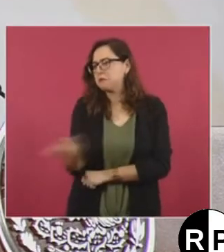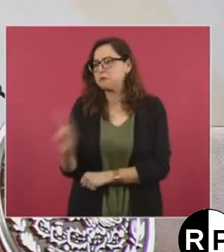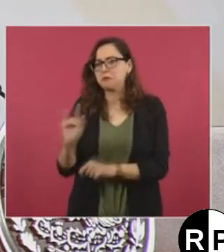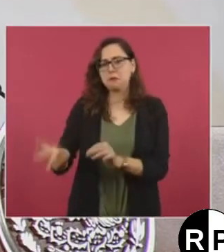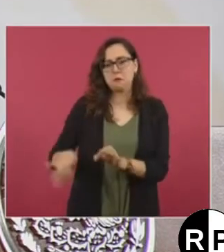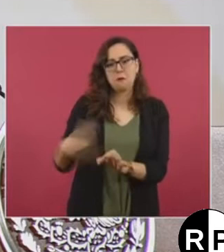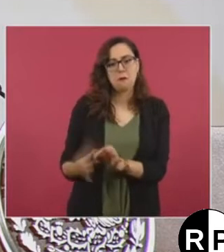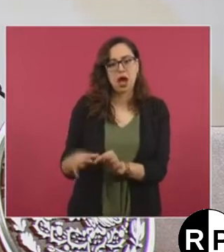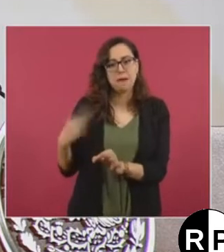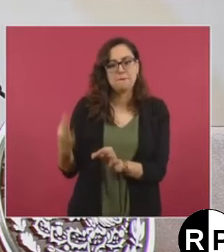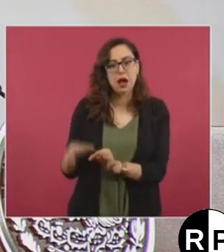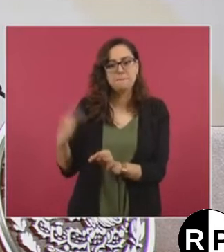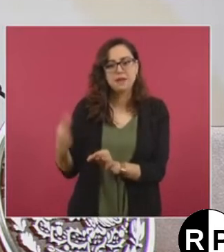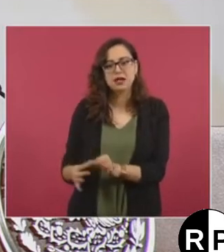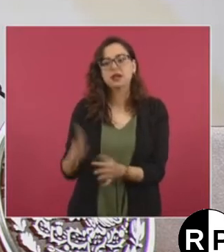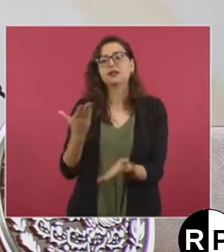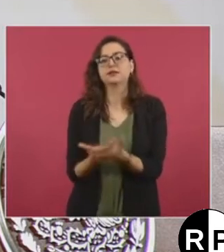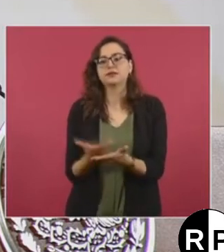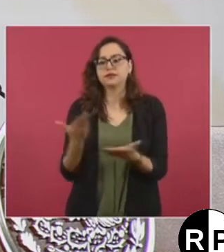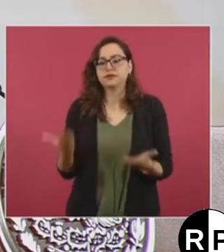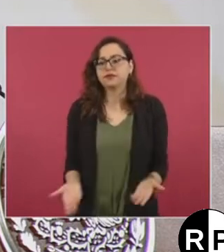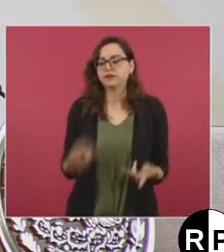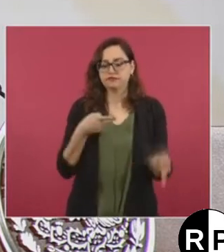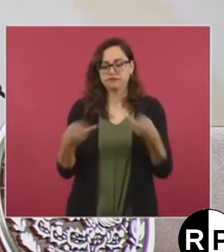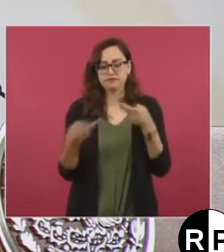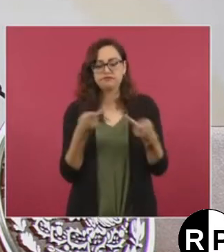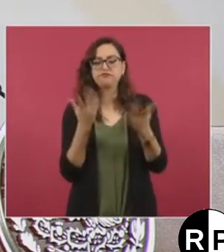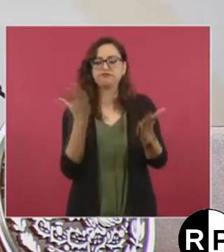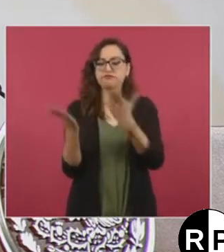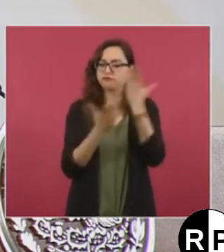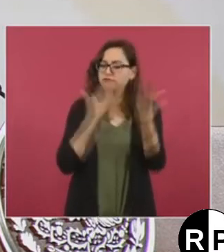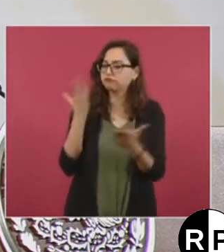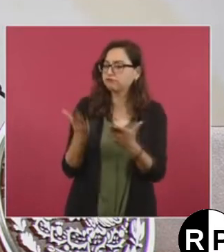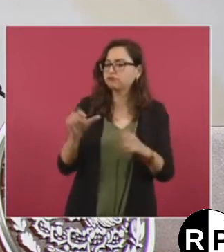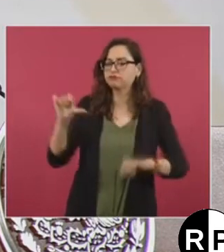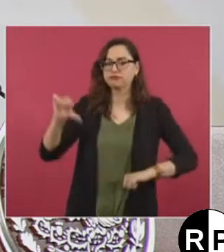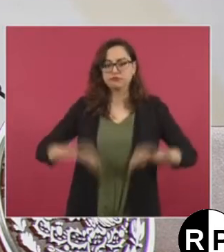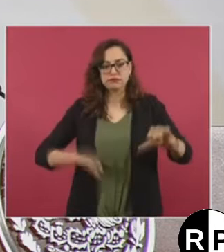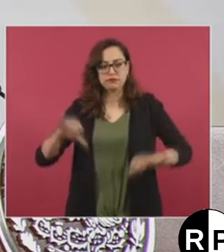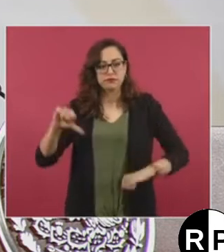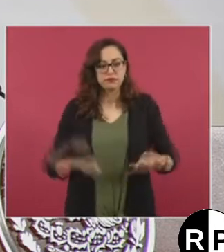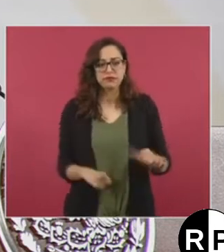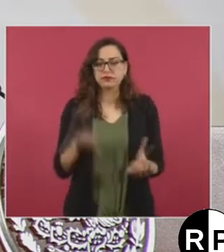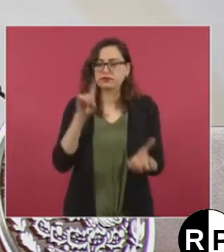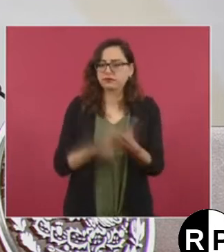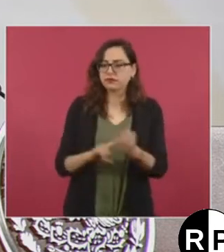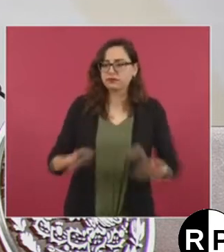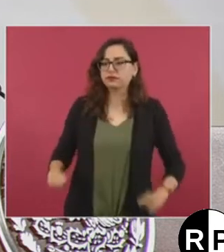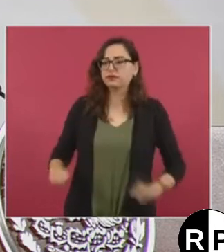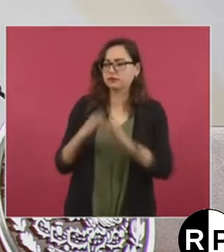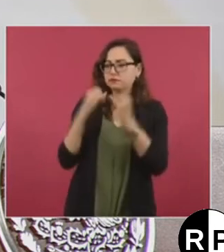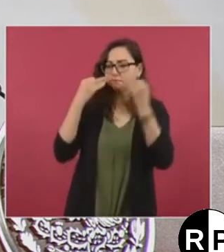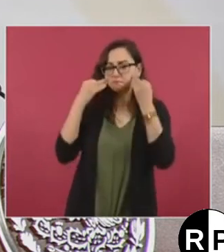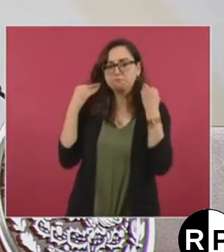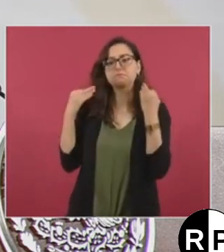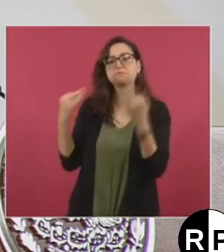precisamente los resultados en estos planes de estudio, en estas actividades que se realizan en las instituciones. También